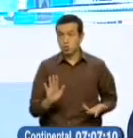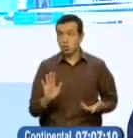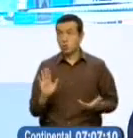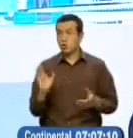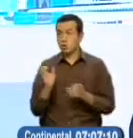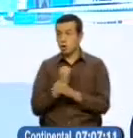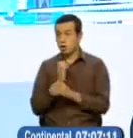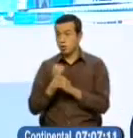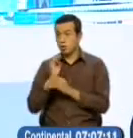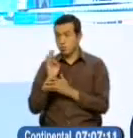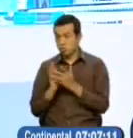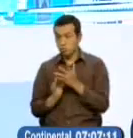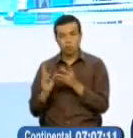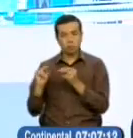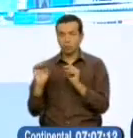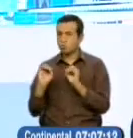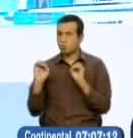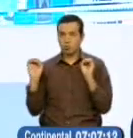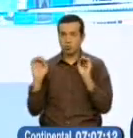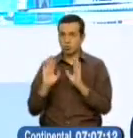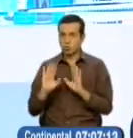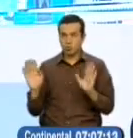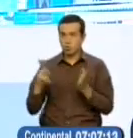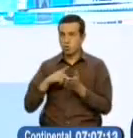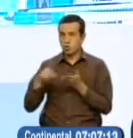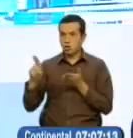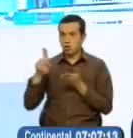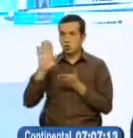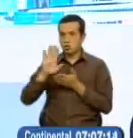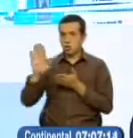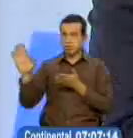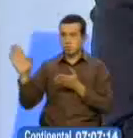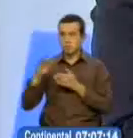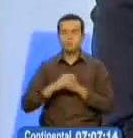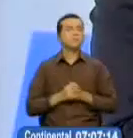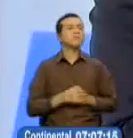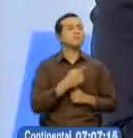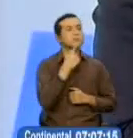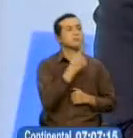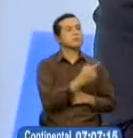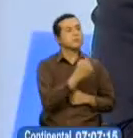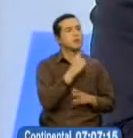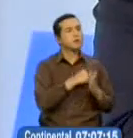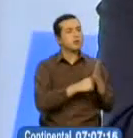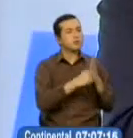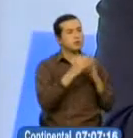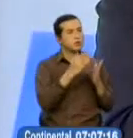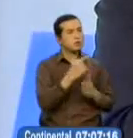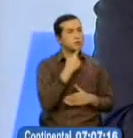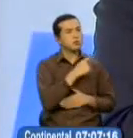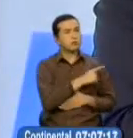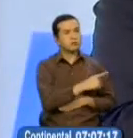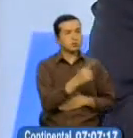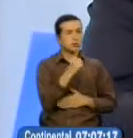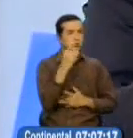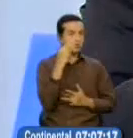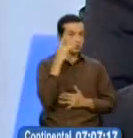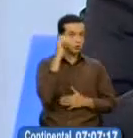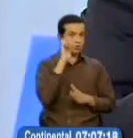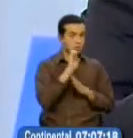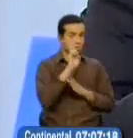fórmula para el cálculo del pago a los proveedores. Cuando usted me dice, señor ministro, que la expectativa del Ecuador